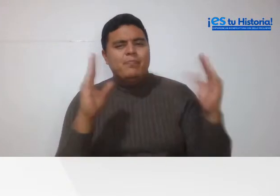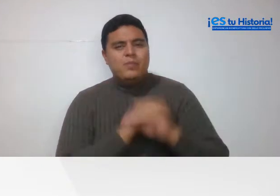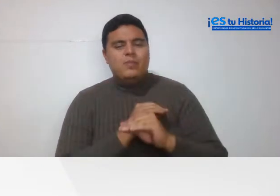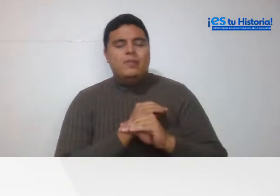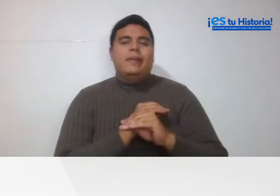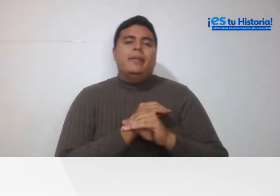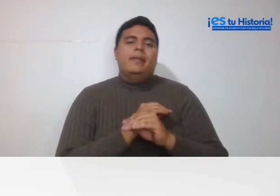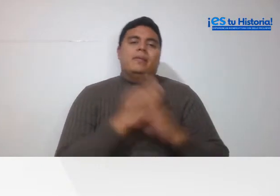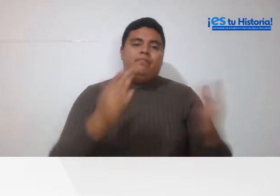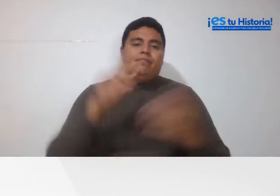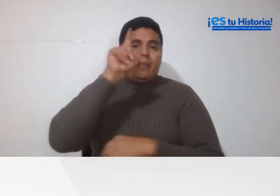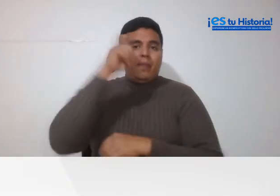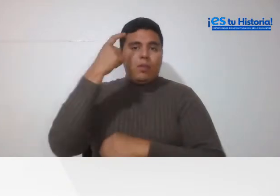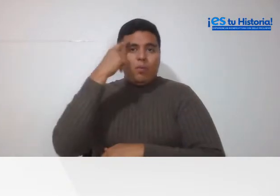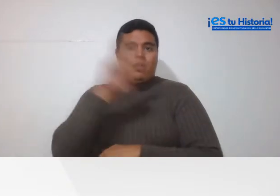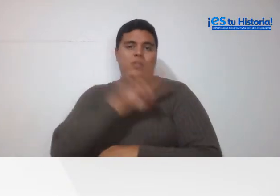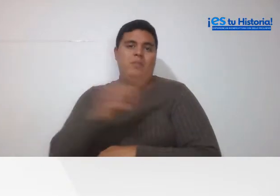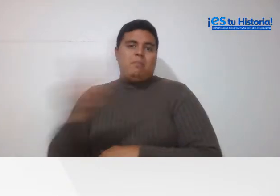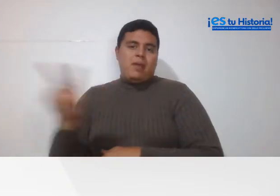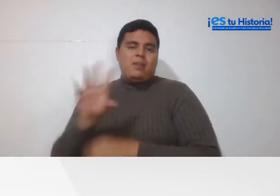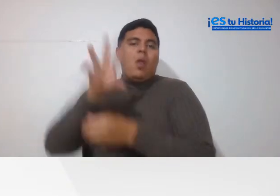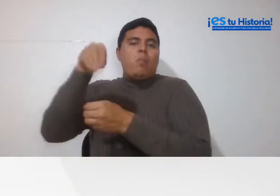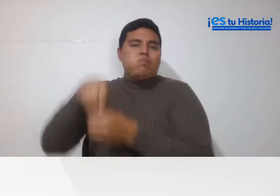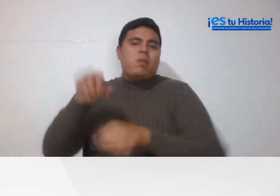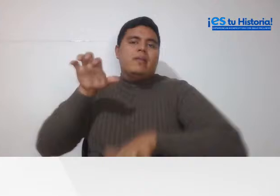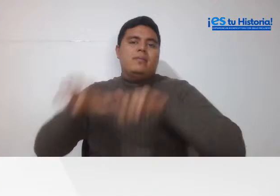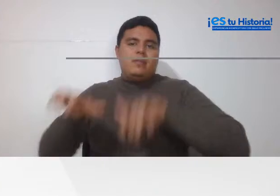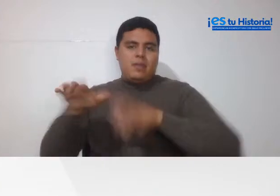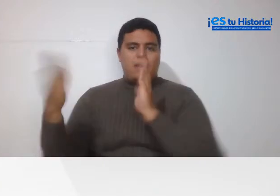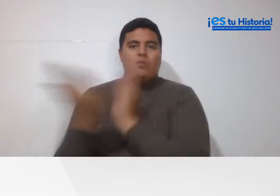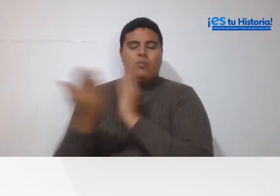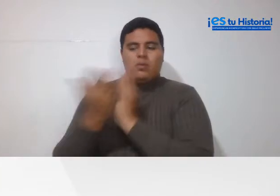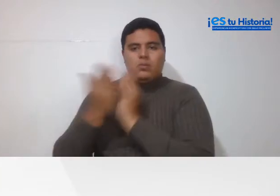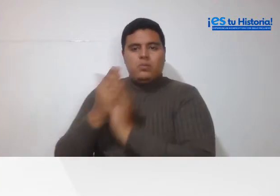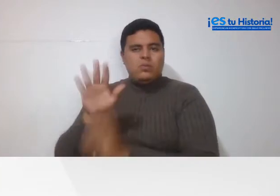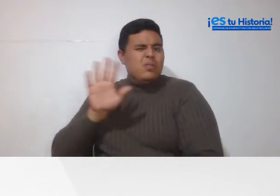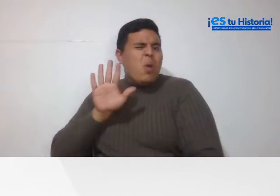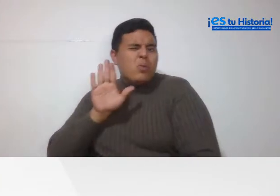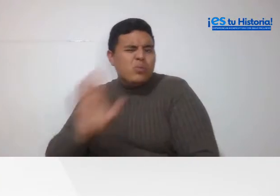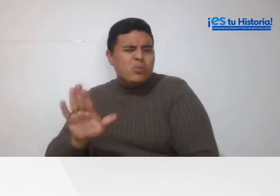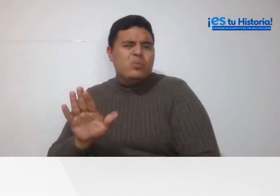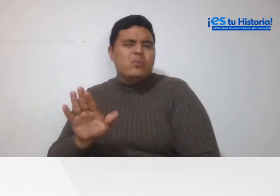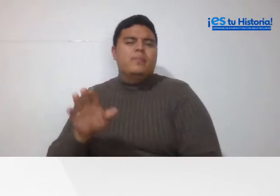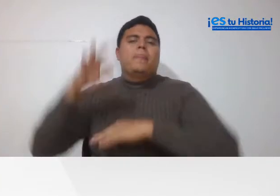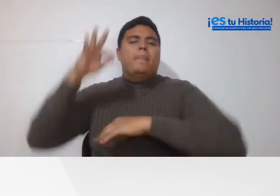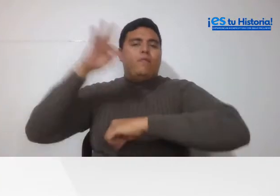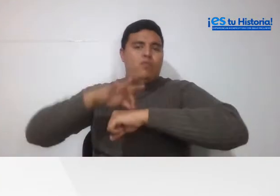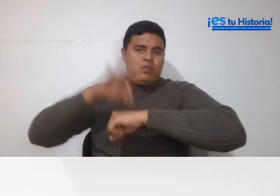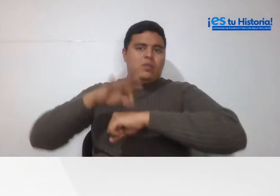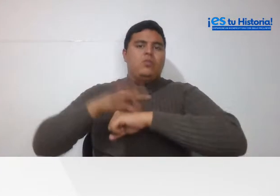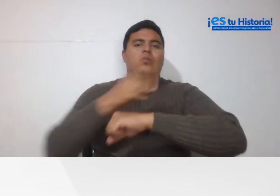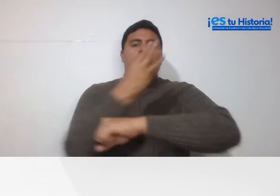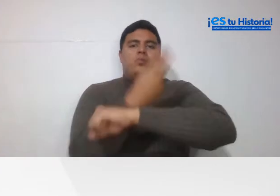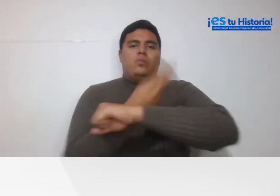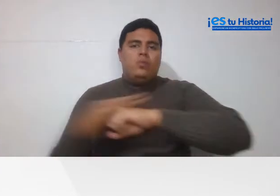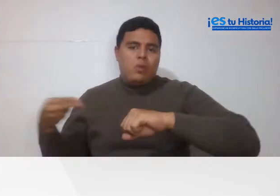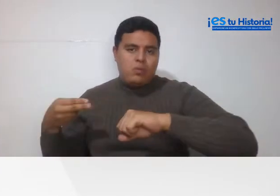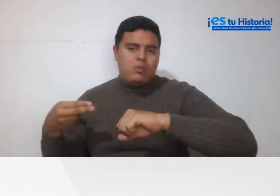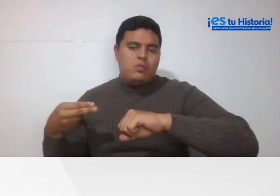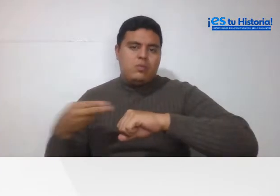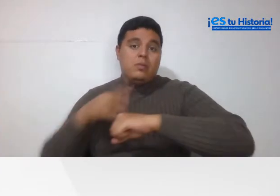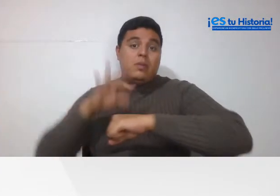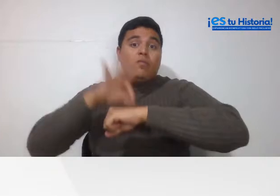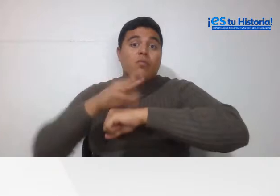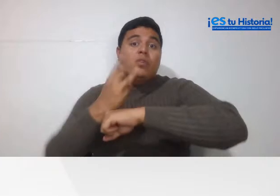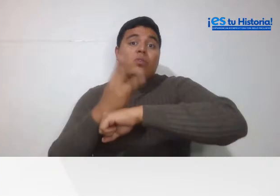Desde la Gobernación del Valle, la Secretaría de Educación, hay una fundación que se llama Nuevo Horizonte y ha